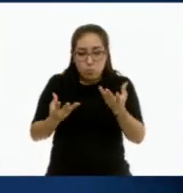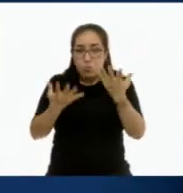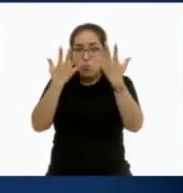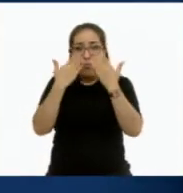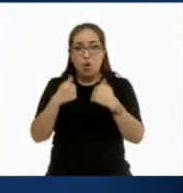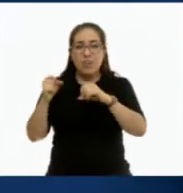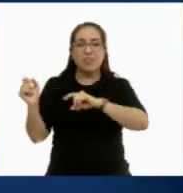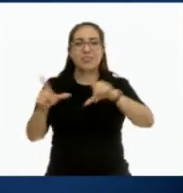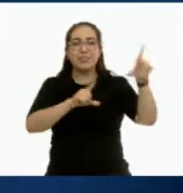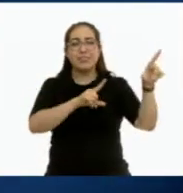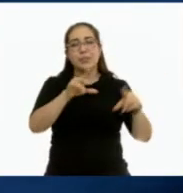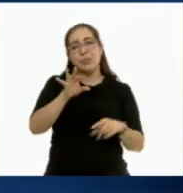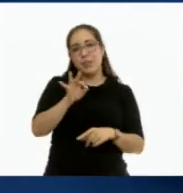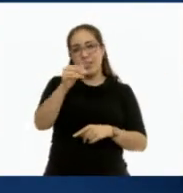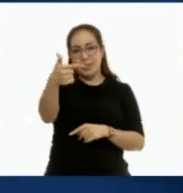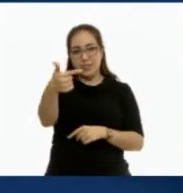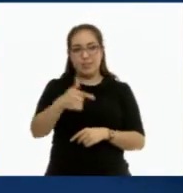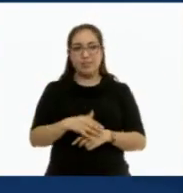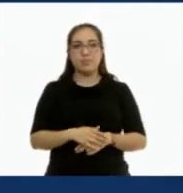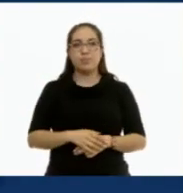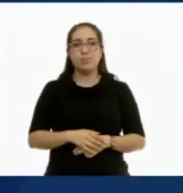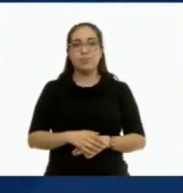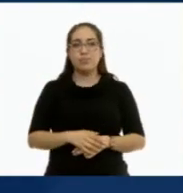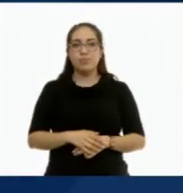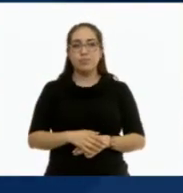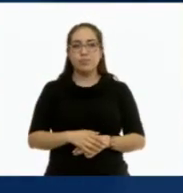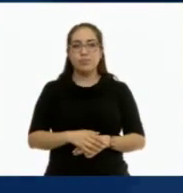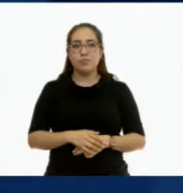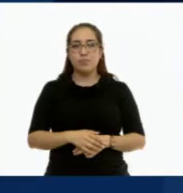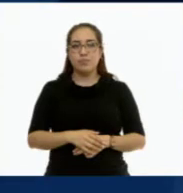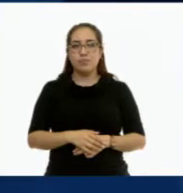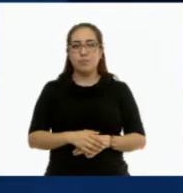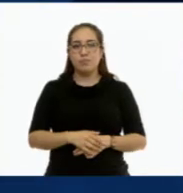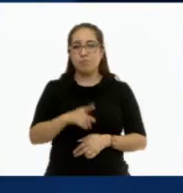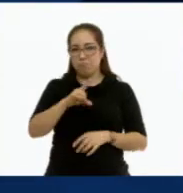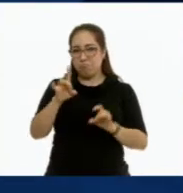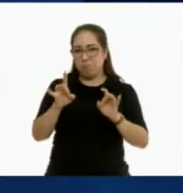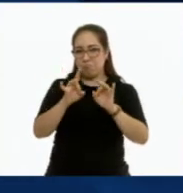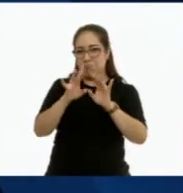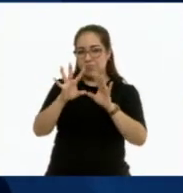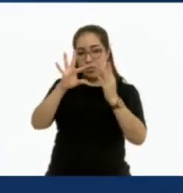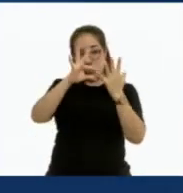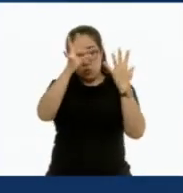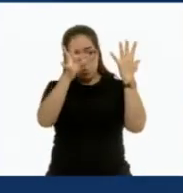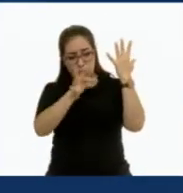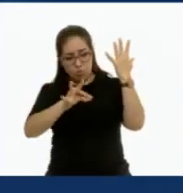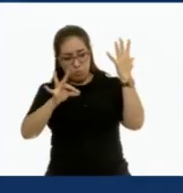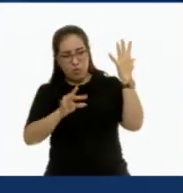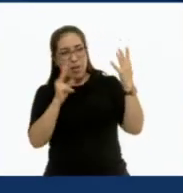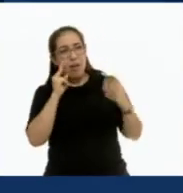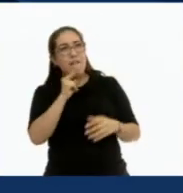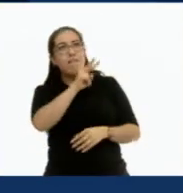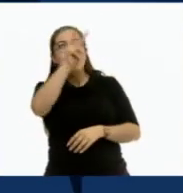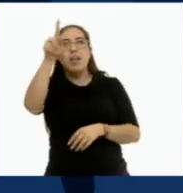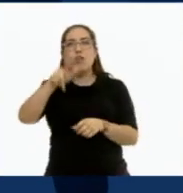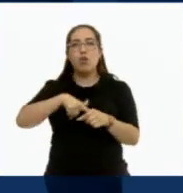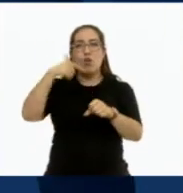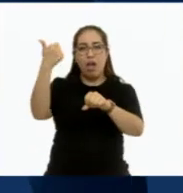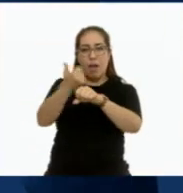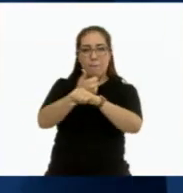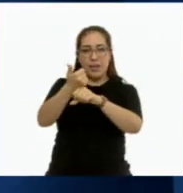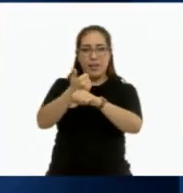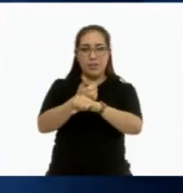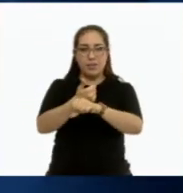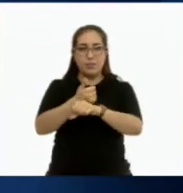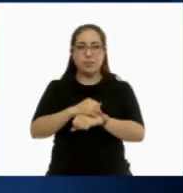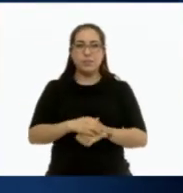Estrofa 47. ¿Oyes en medio del otoño detonaciones amarillas? ¿Por qué razón o